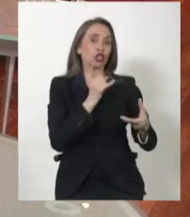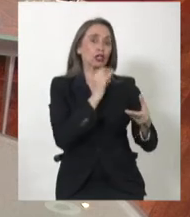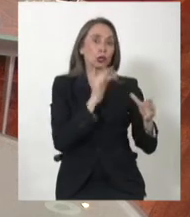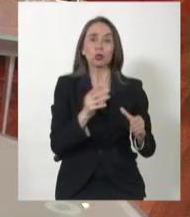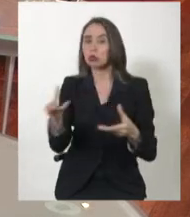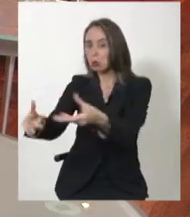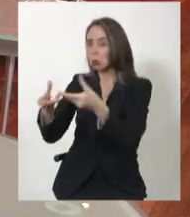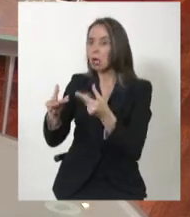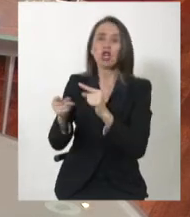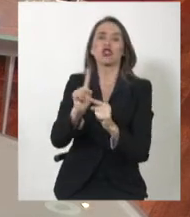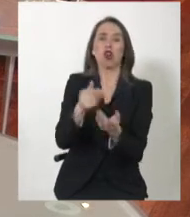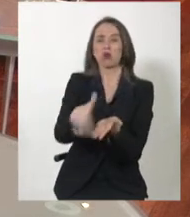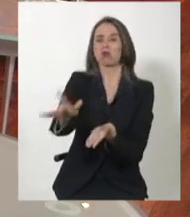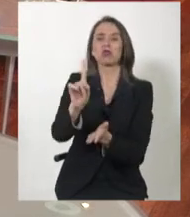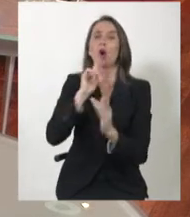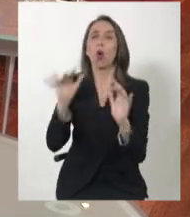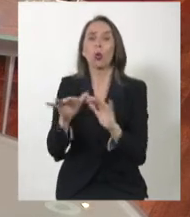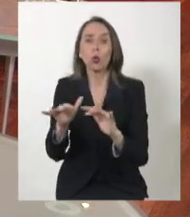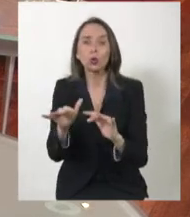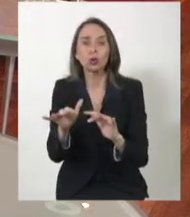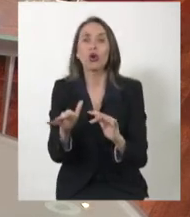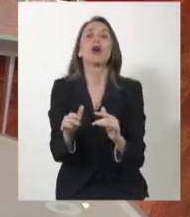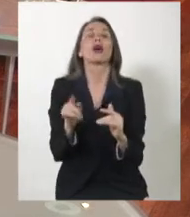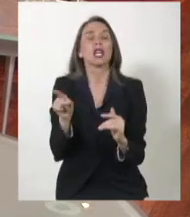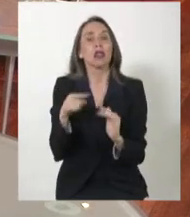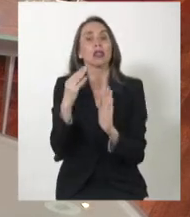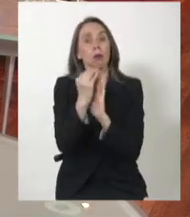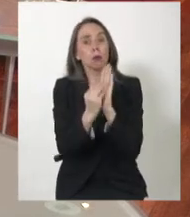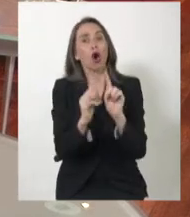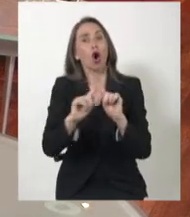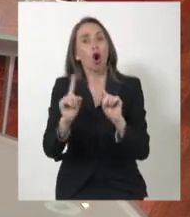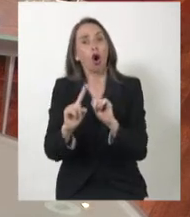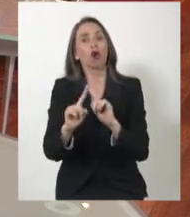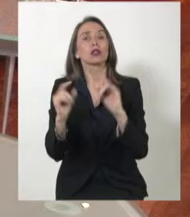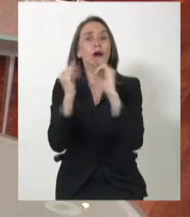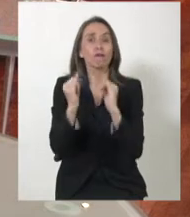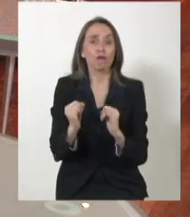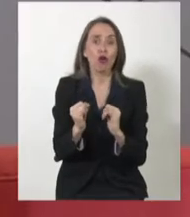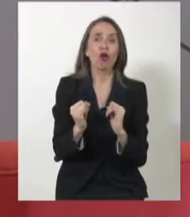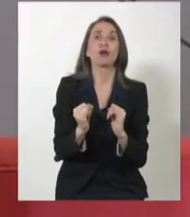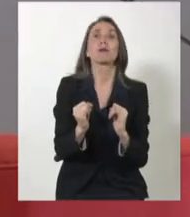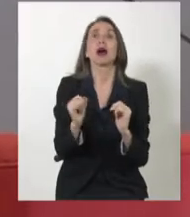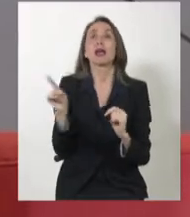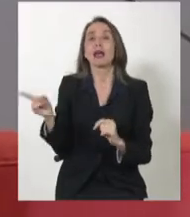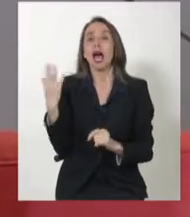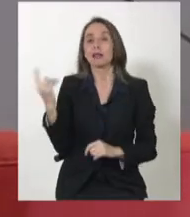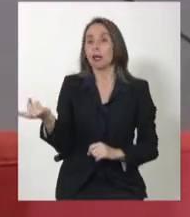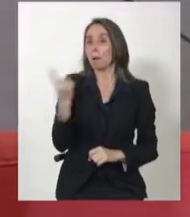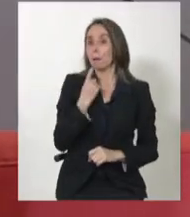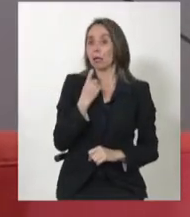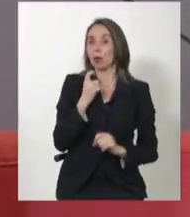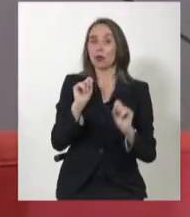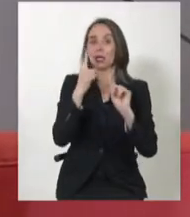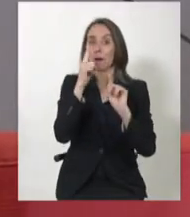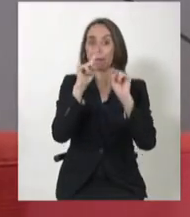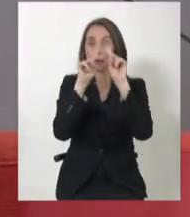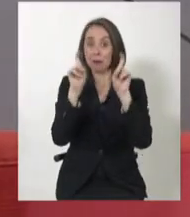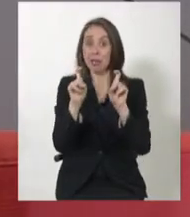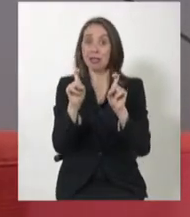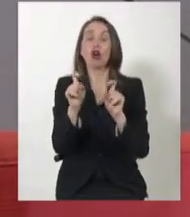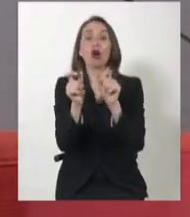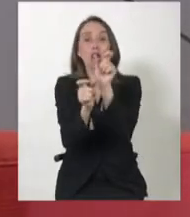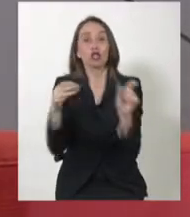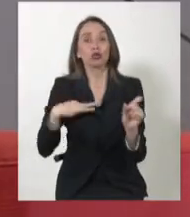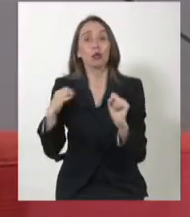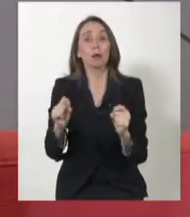no, y yo creo que va a contemplar mecanismos, otros mecanismos, ligándolo con la pregunta anterior, de participación más directa,